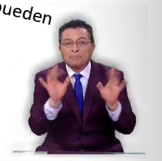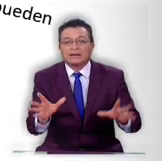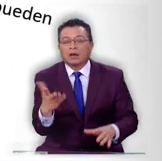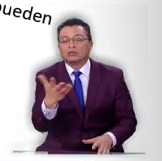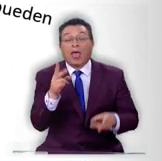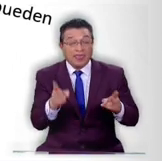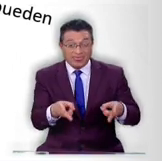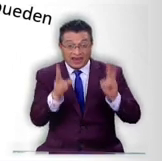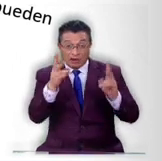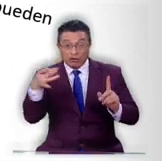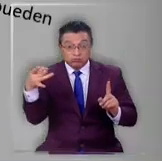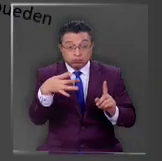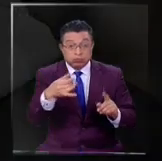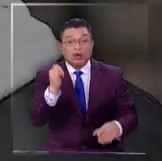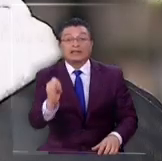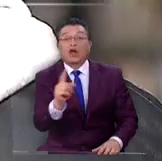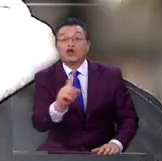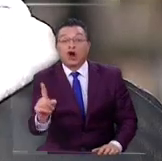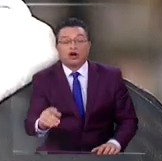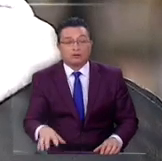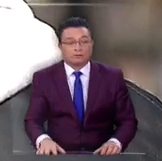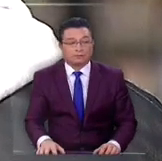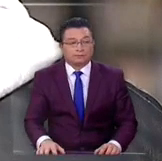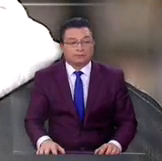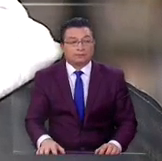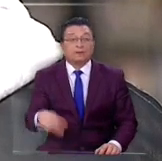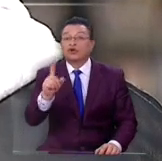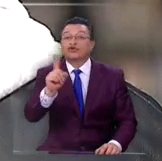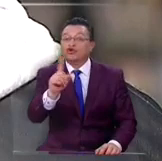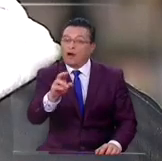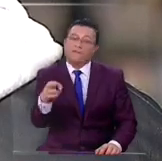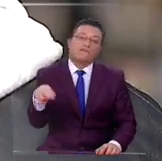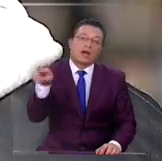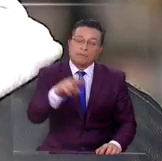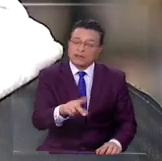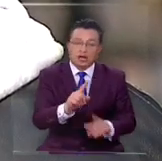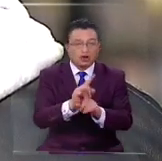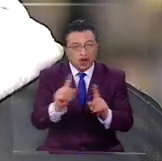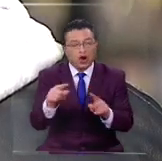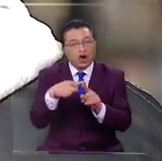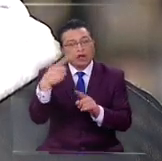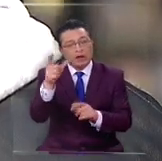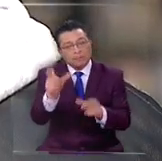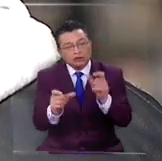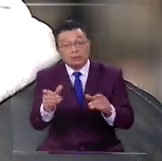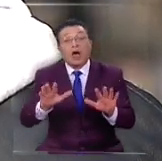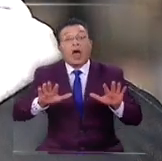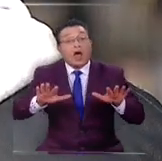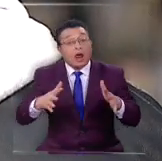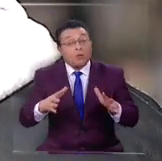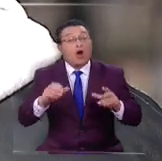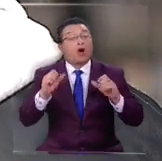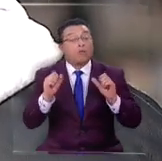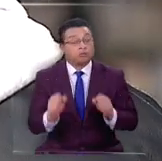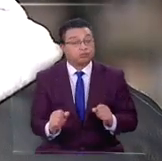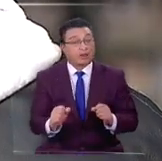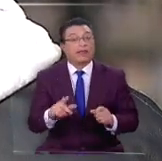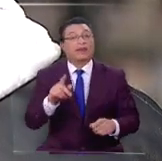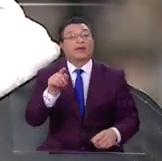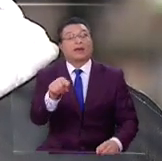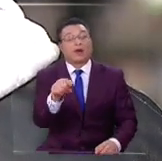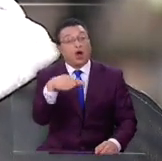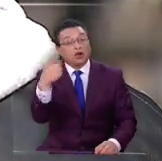si los derechos fueron vulnerados. Que no se vuelva a repetir con otra persona, porque quizá puede que esté pasando con otra